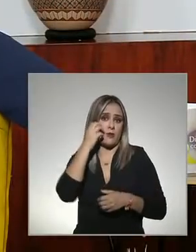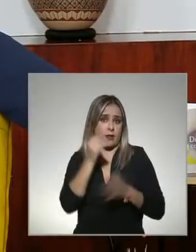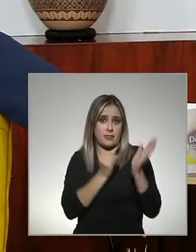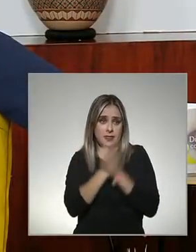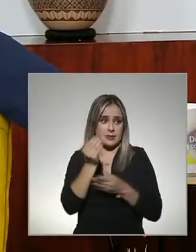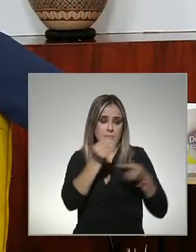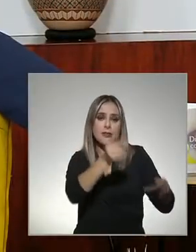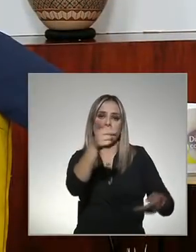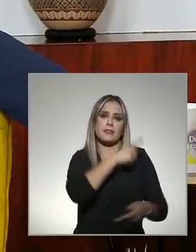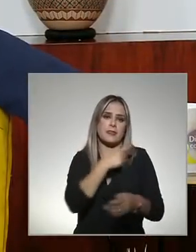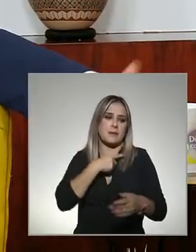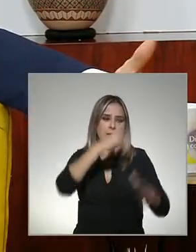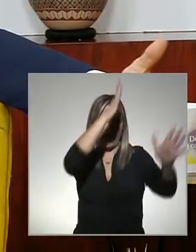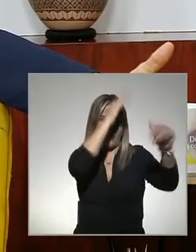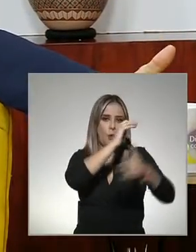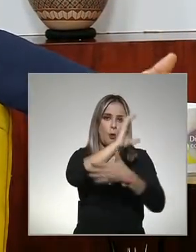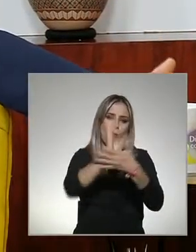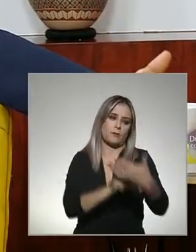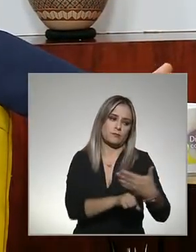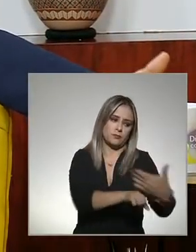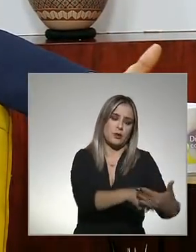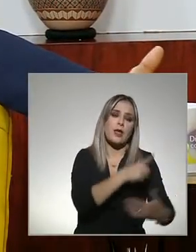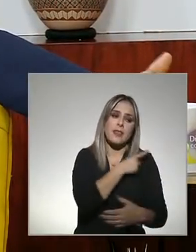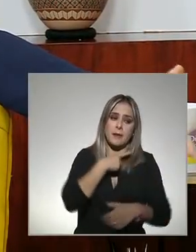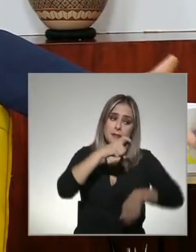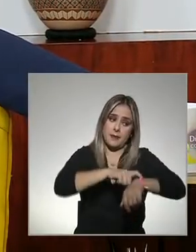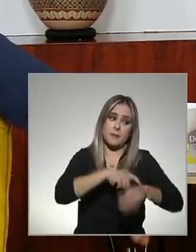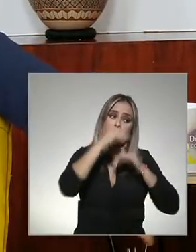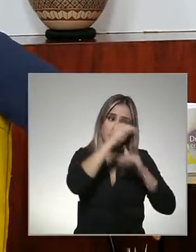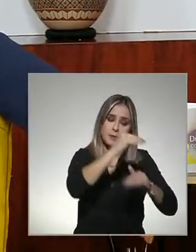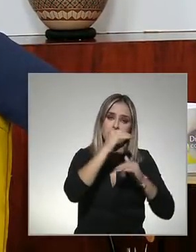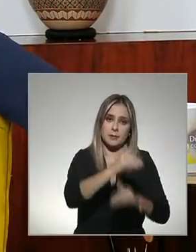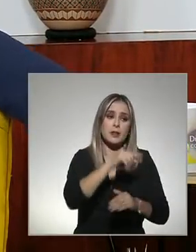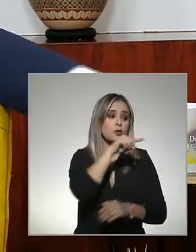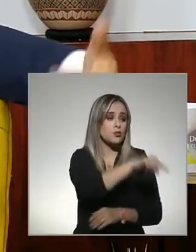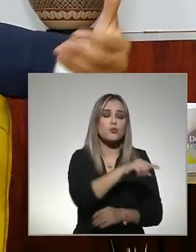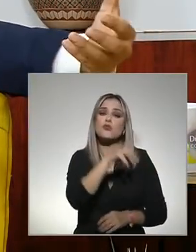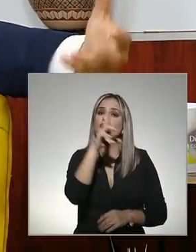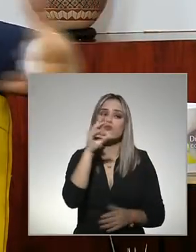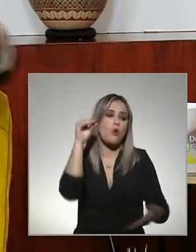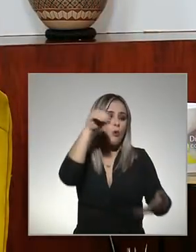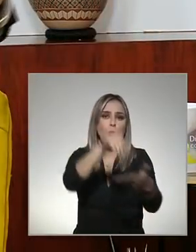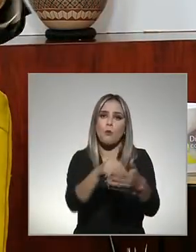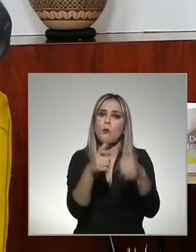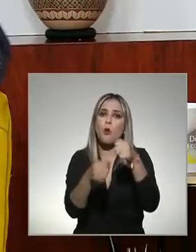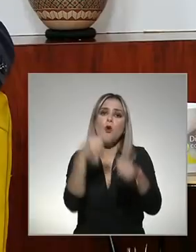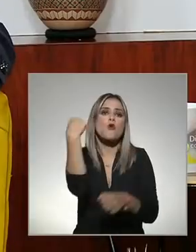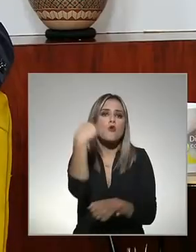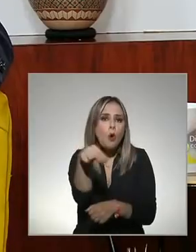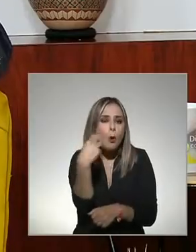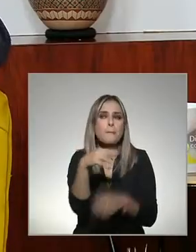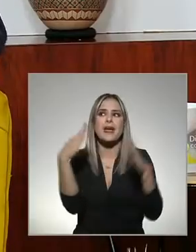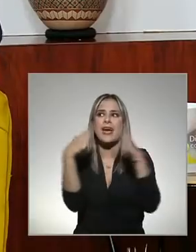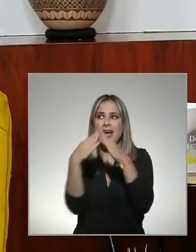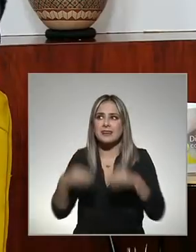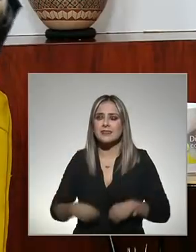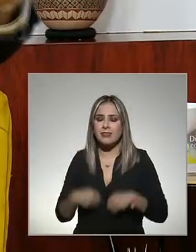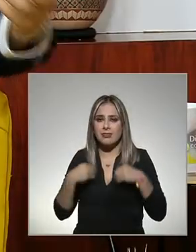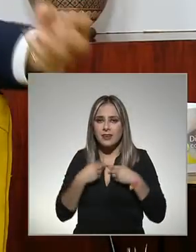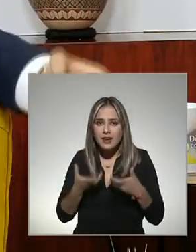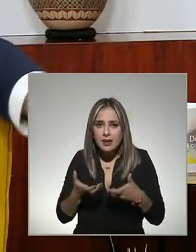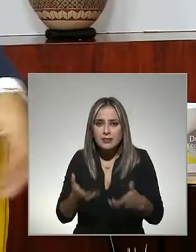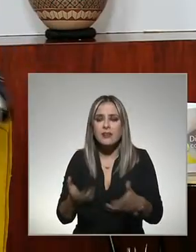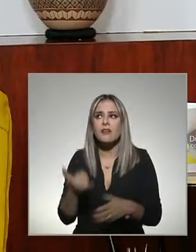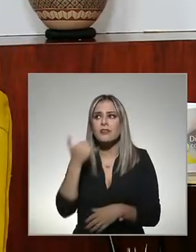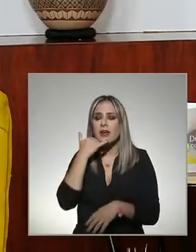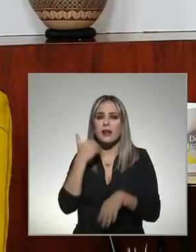no proporcionar datos personales, por ejemplo, que puedan ser comprometedores para la familia. Desde el